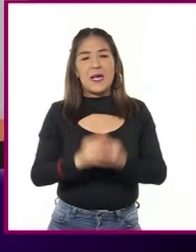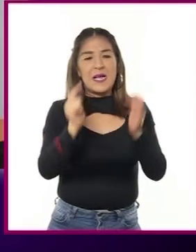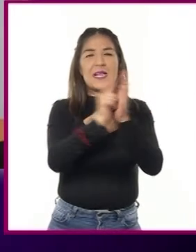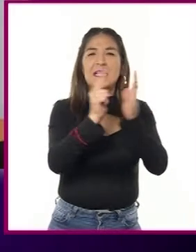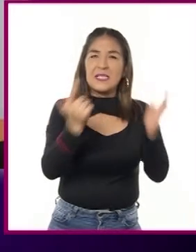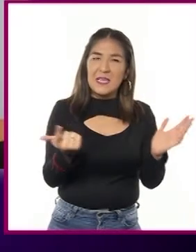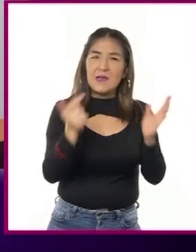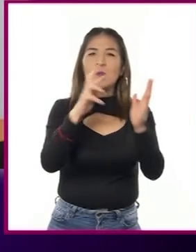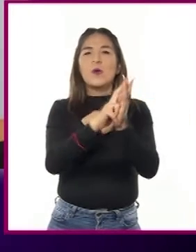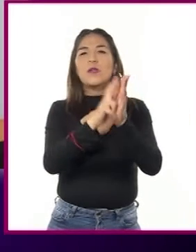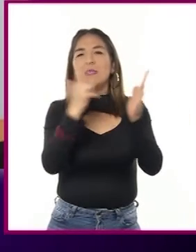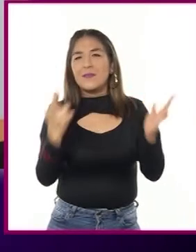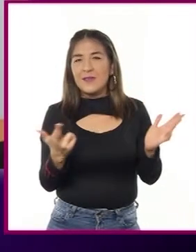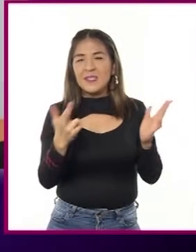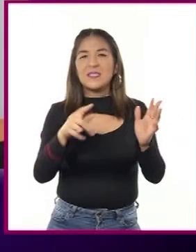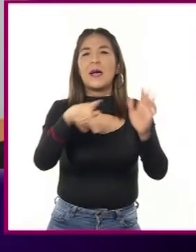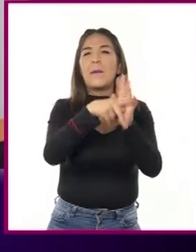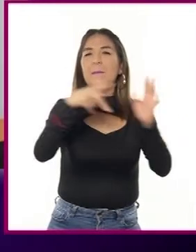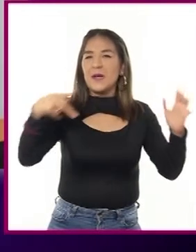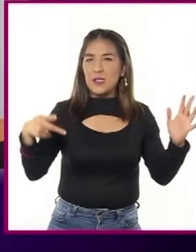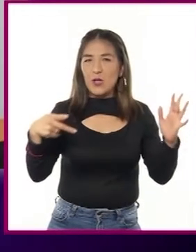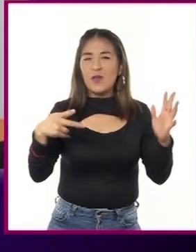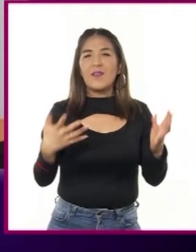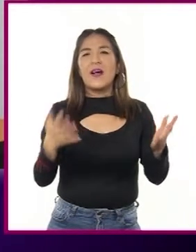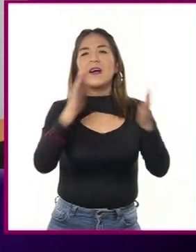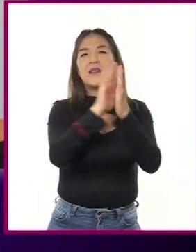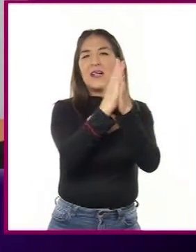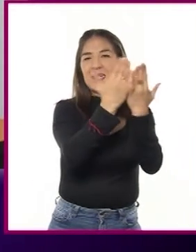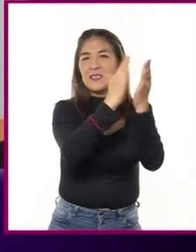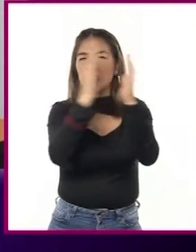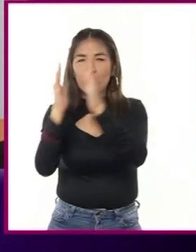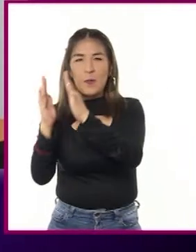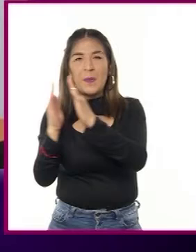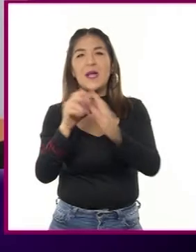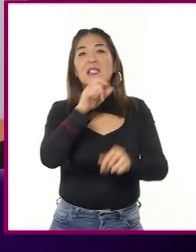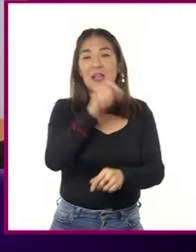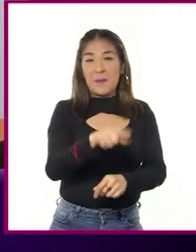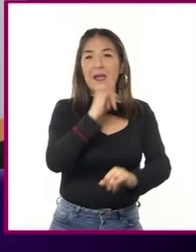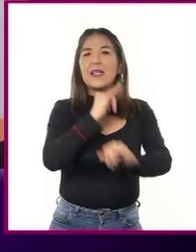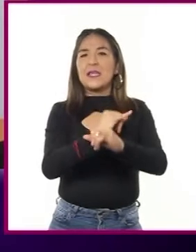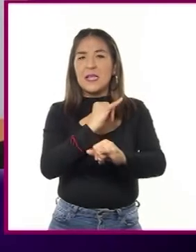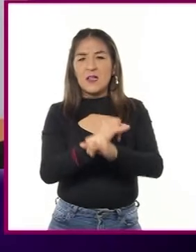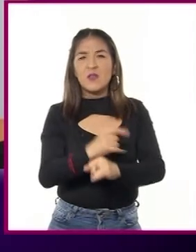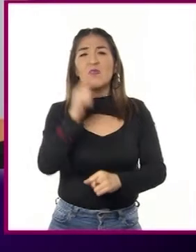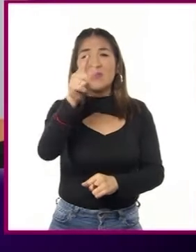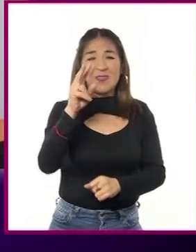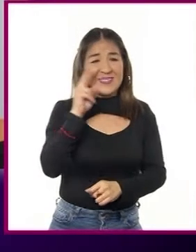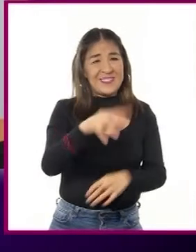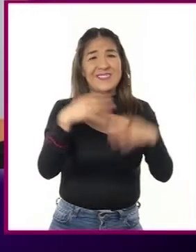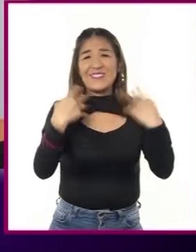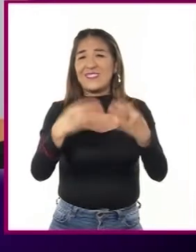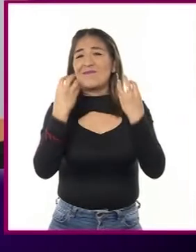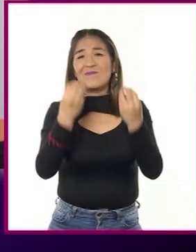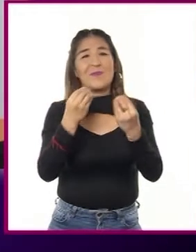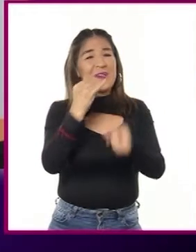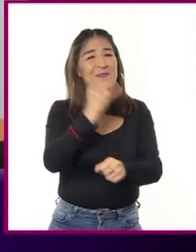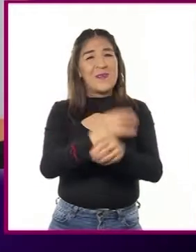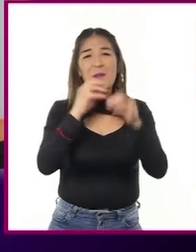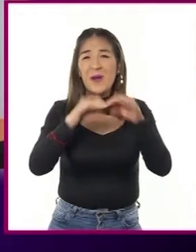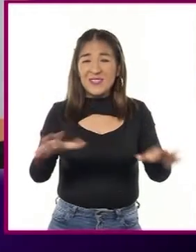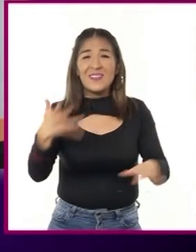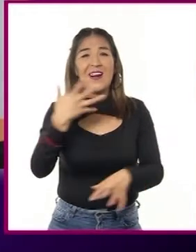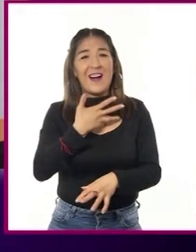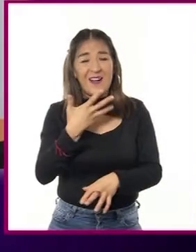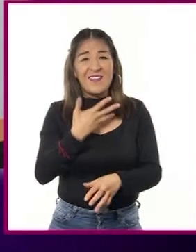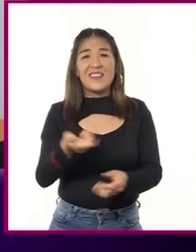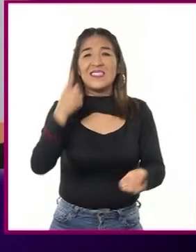libros, revistas, periódicos, enciclopedias o incluso en Internet, de tanta información que existe, resulta un